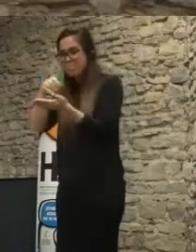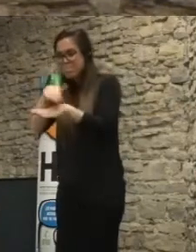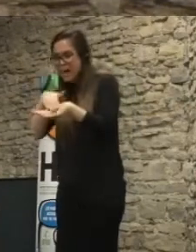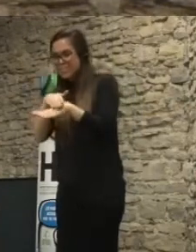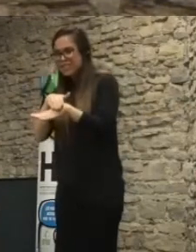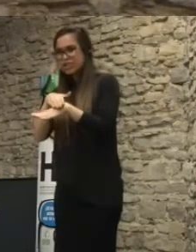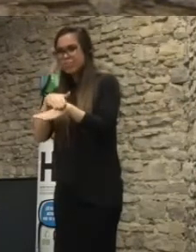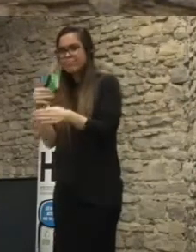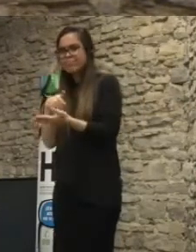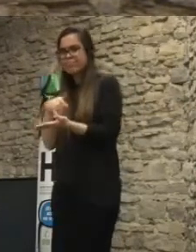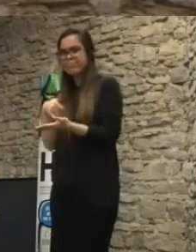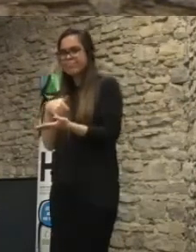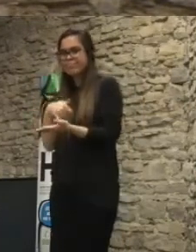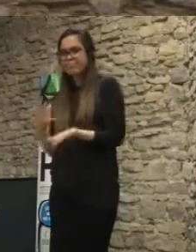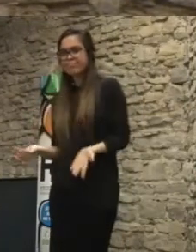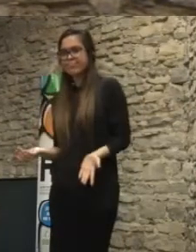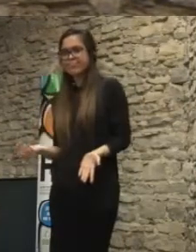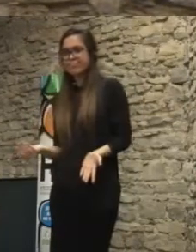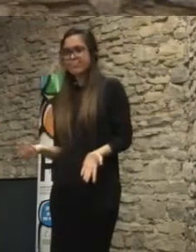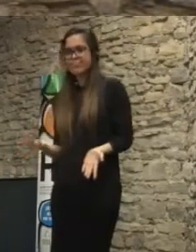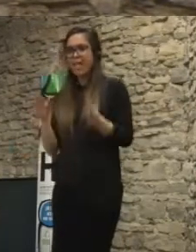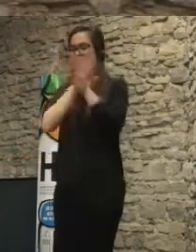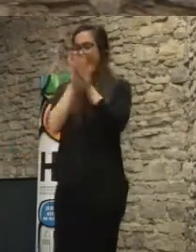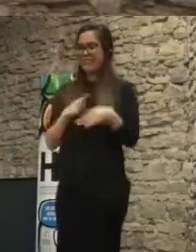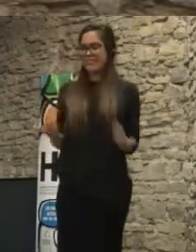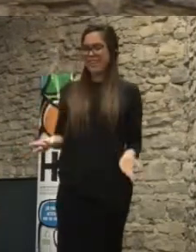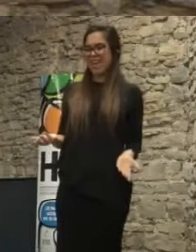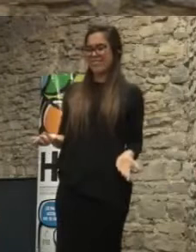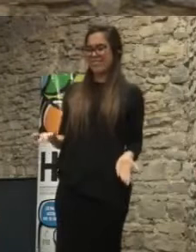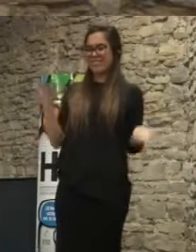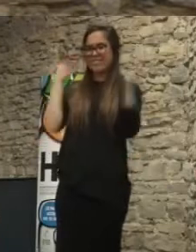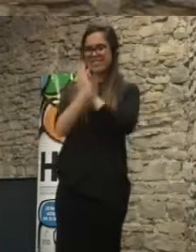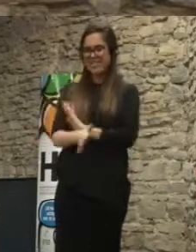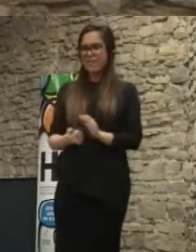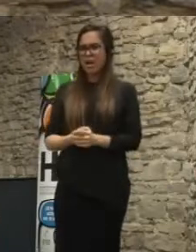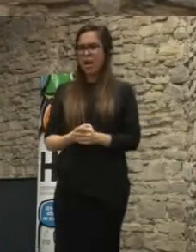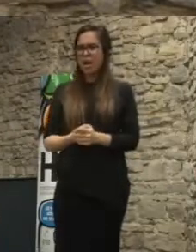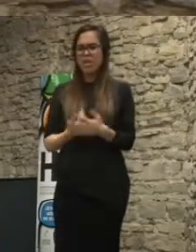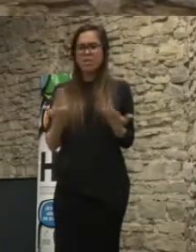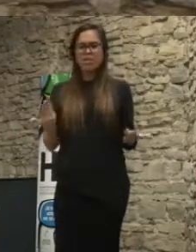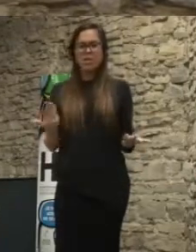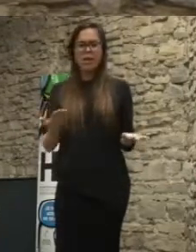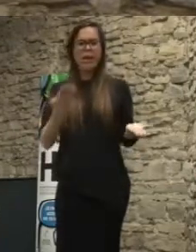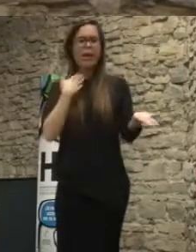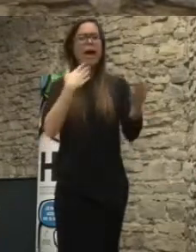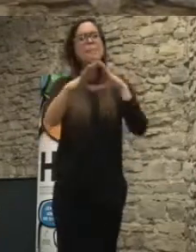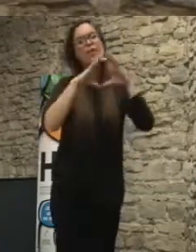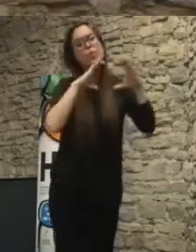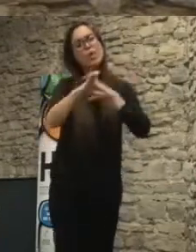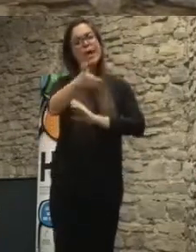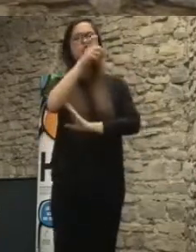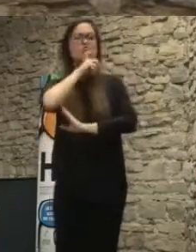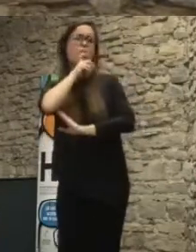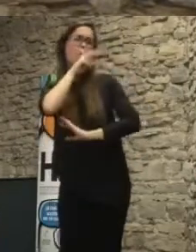Y lo esencial no exige tanto hablar de cómo se gestiona, de cómo se comunica, de cómo